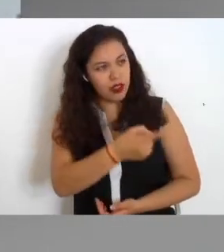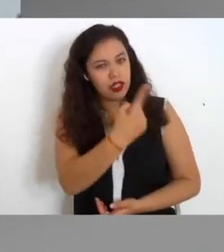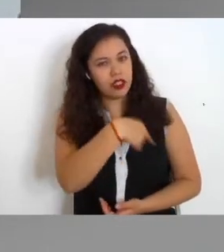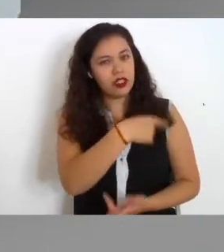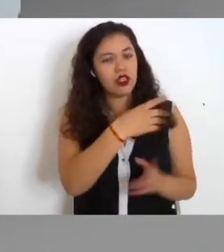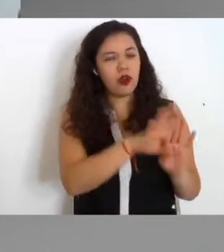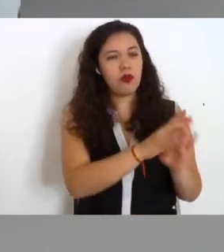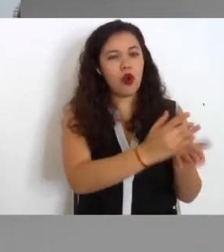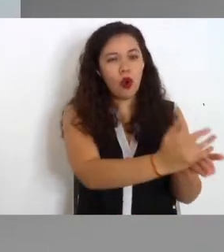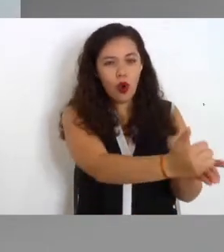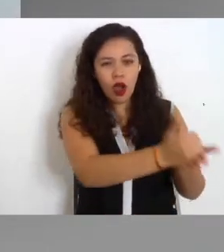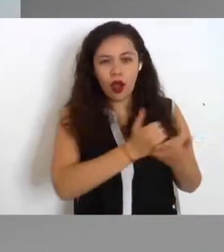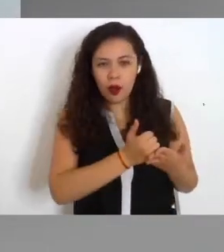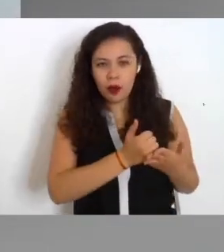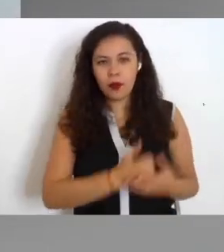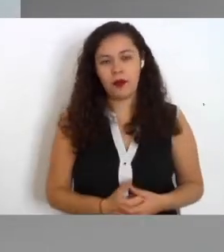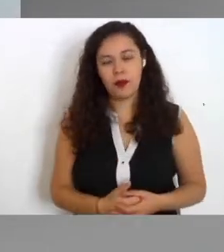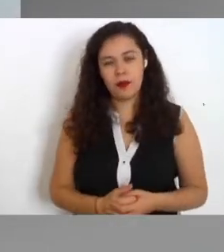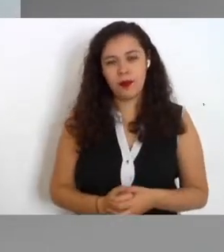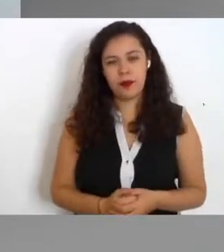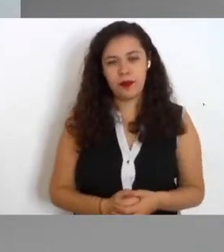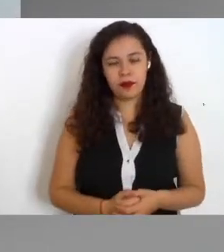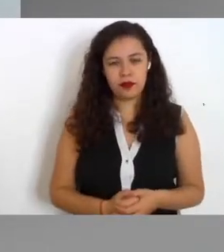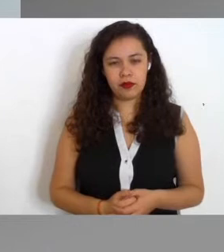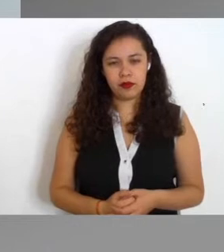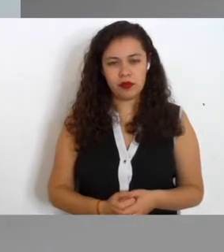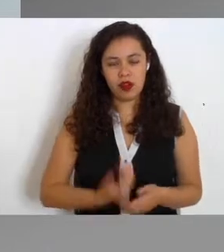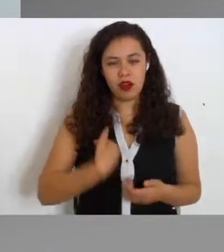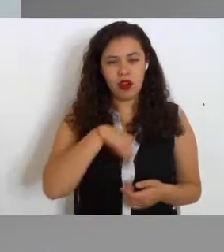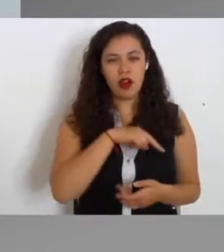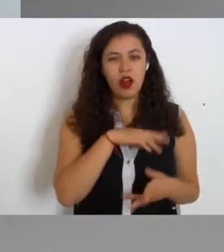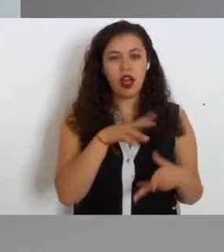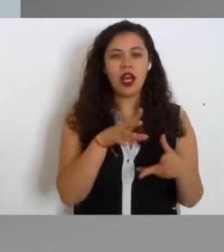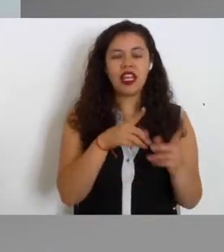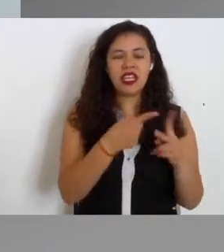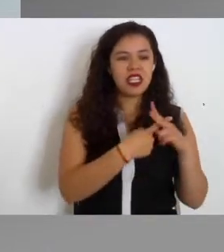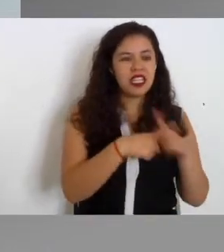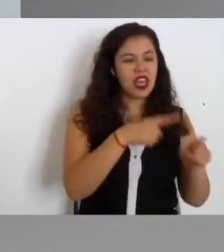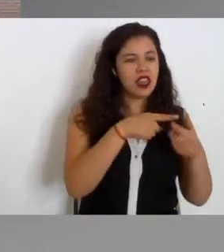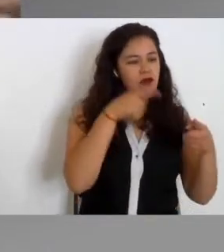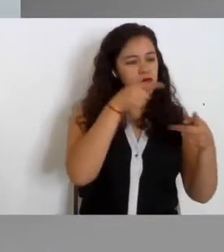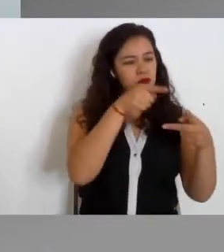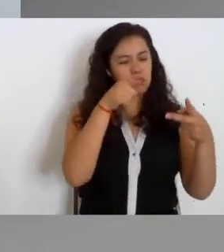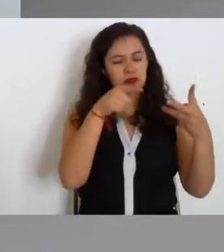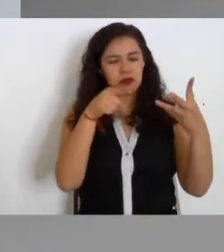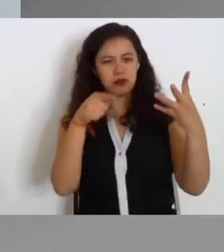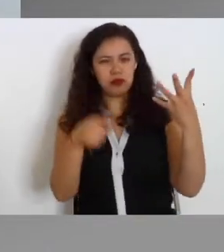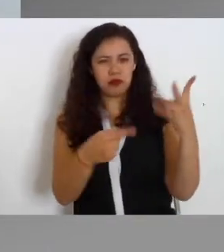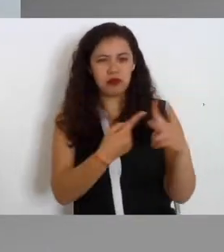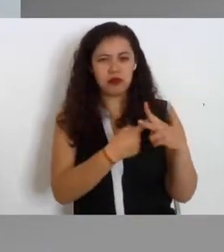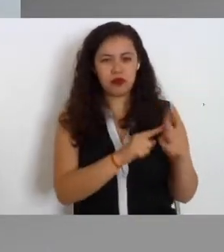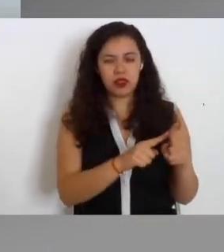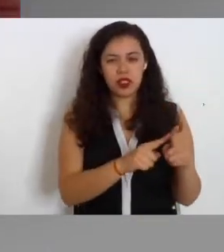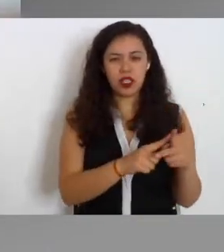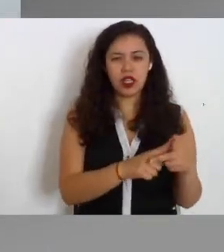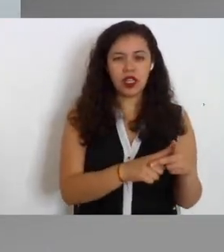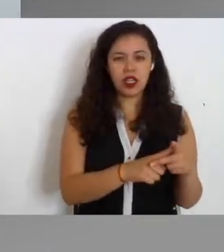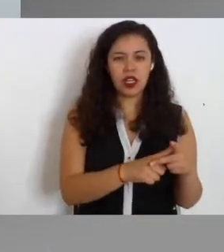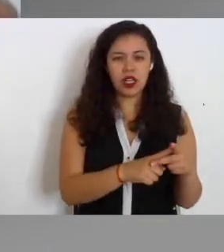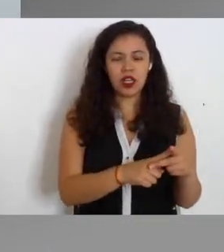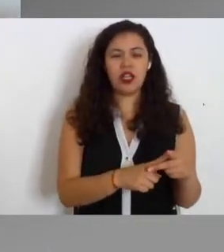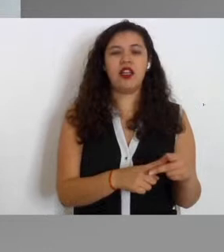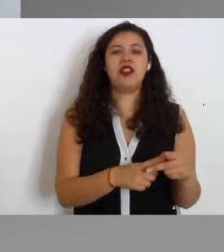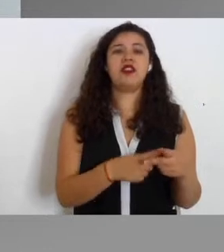¿sí? Podemos empezar por muchos caminos, ¿no? Queremos empezar por el camino